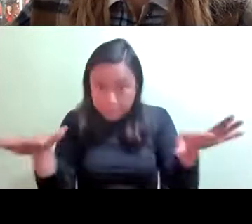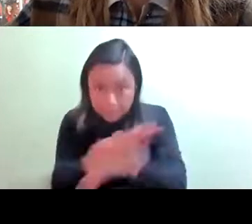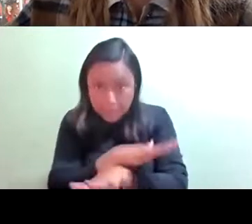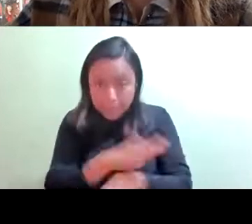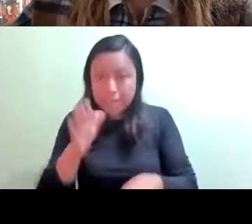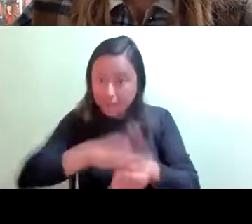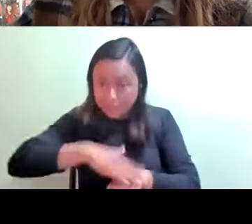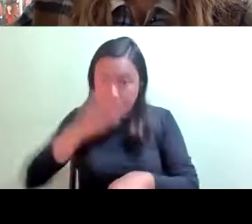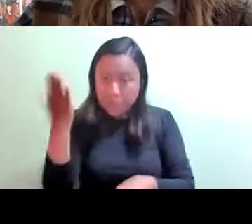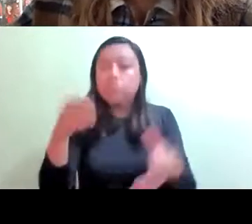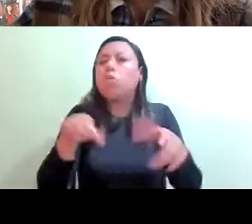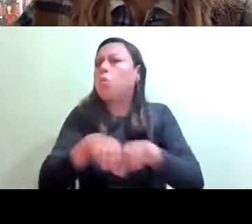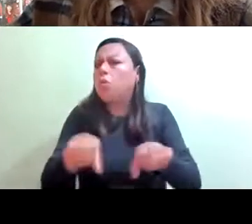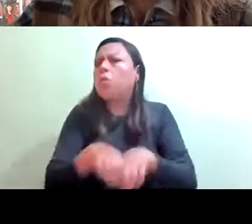más.